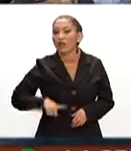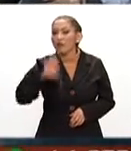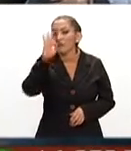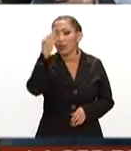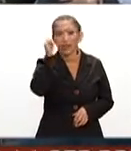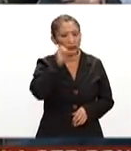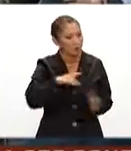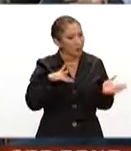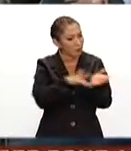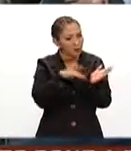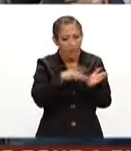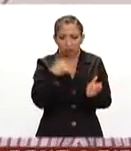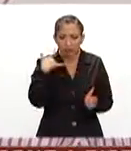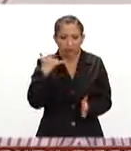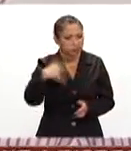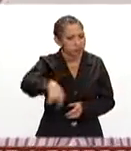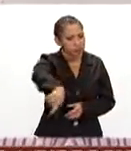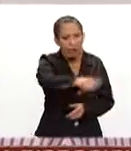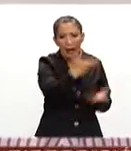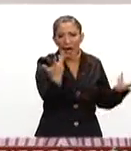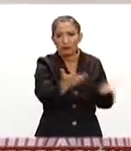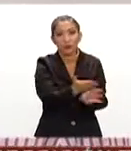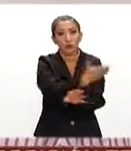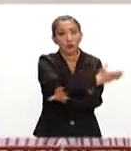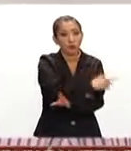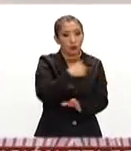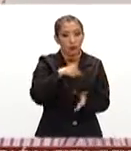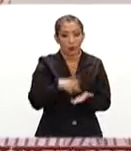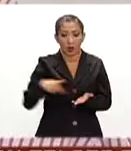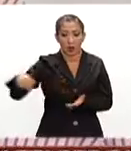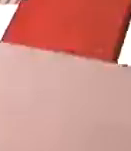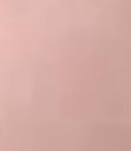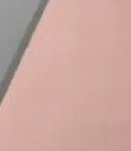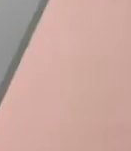federal siempre ha apoyado los esfuerzos que se realizan desde el ámbito local.